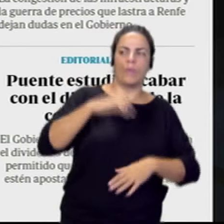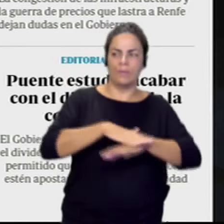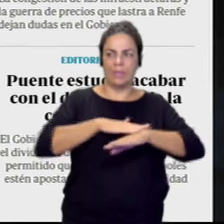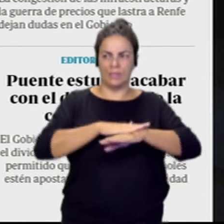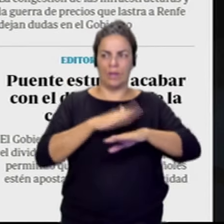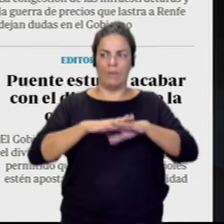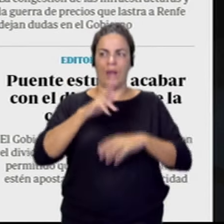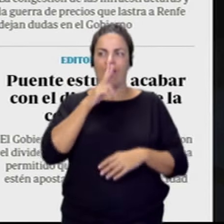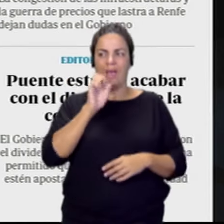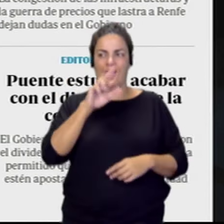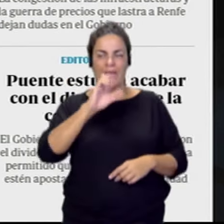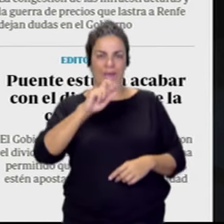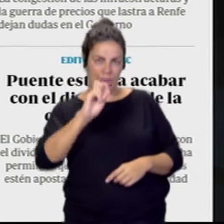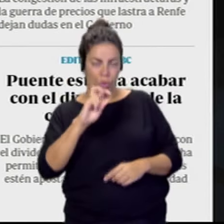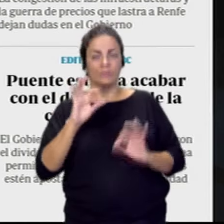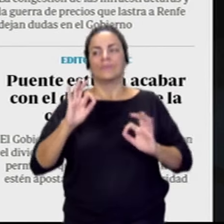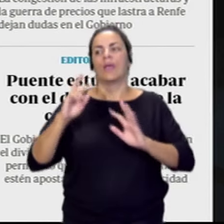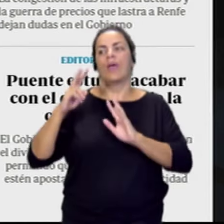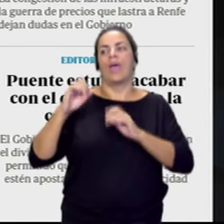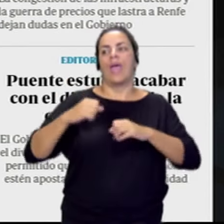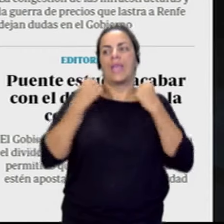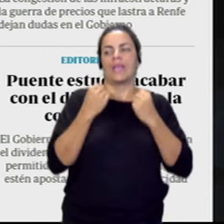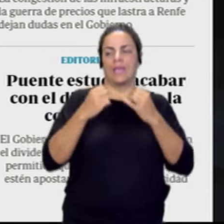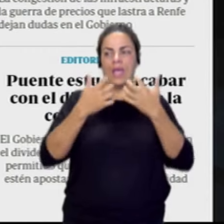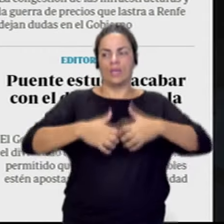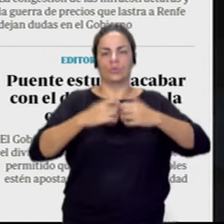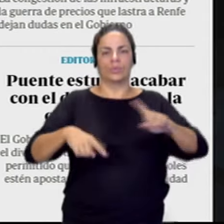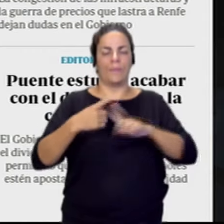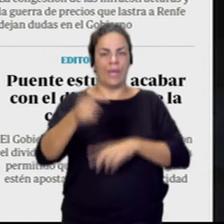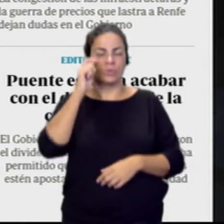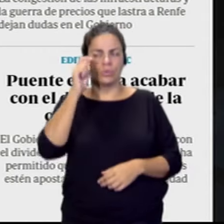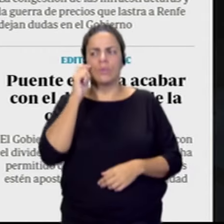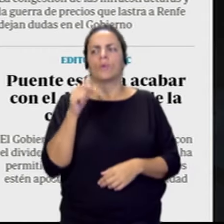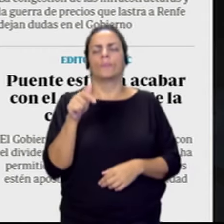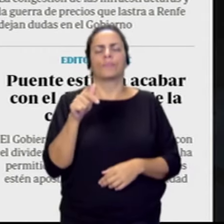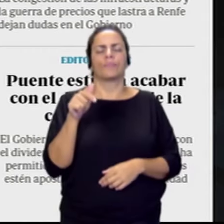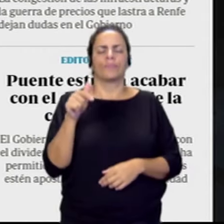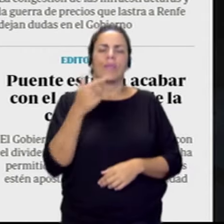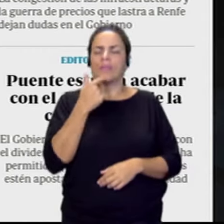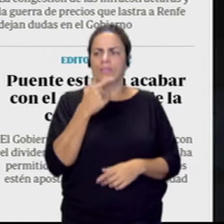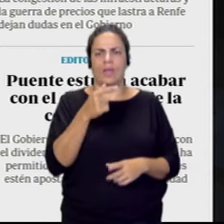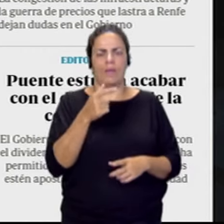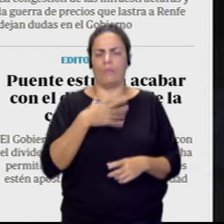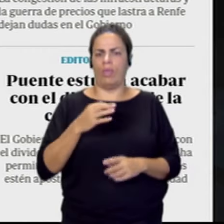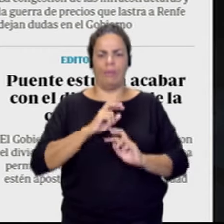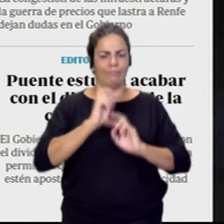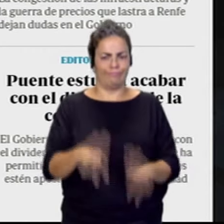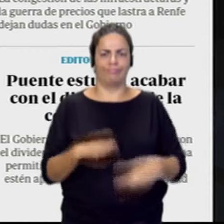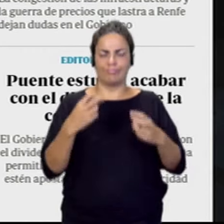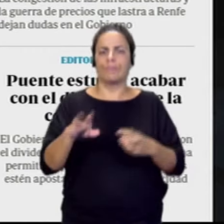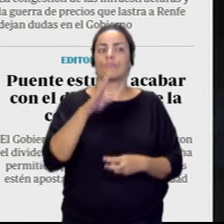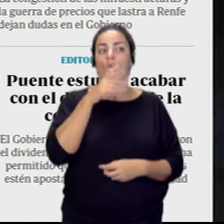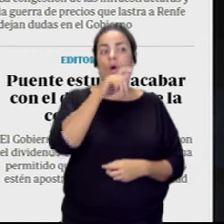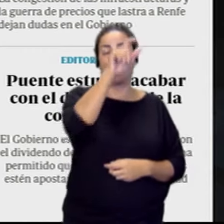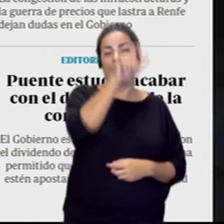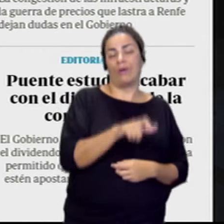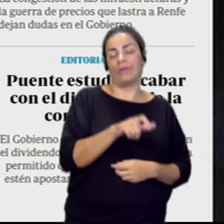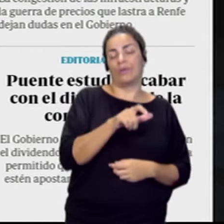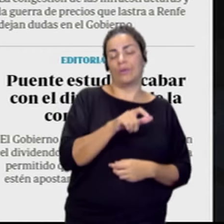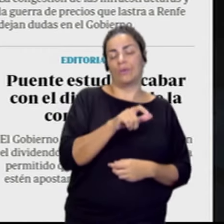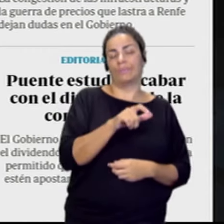quiere crear una cartera de medio ambiente y reto demográfico. Es una remodelación, dice ABC, inminente tras la marcha de Teresa Rivera